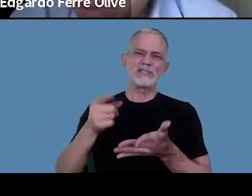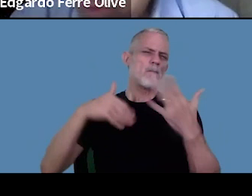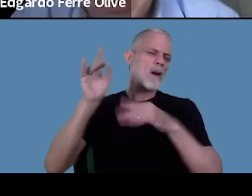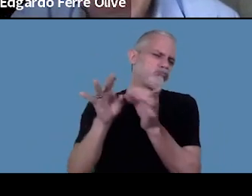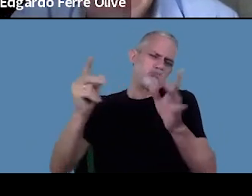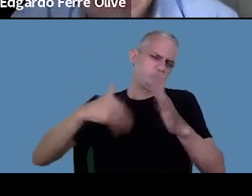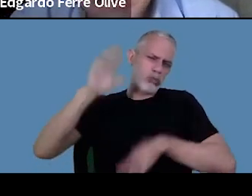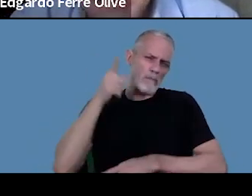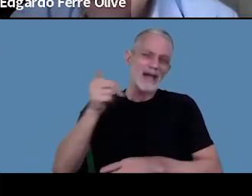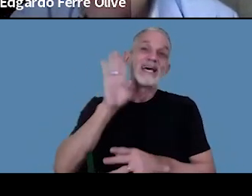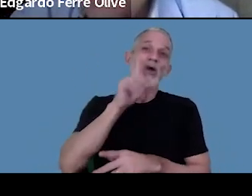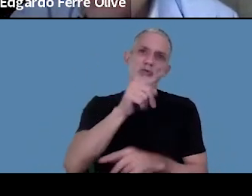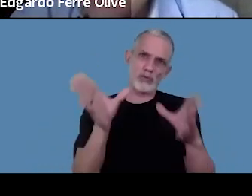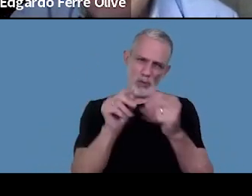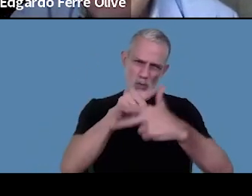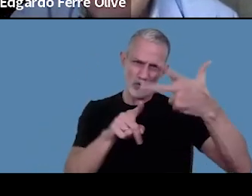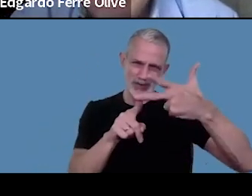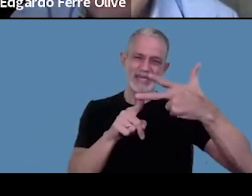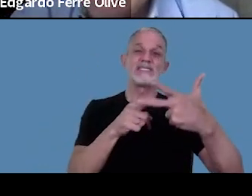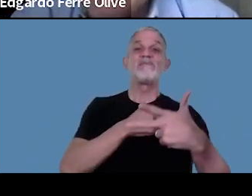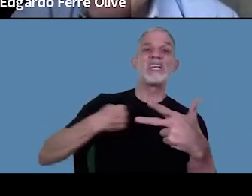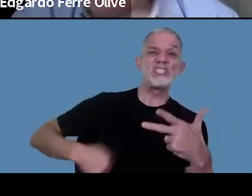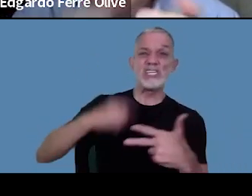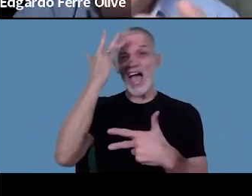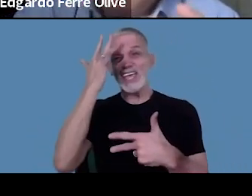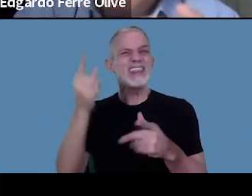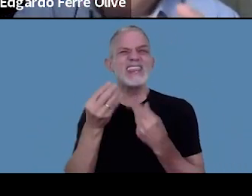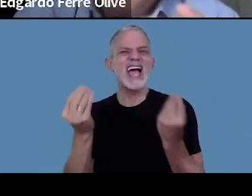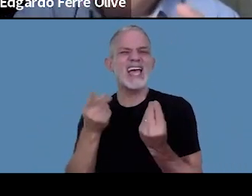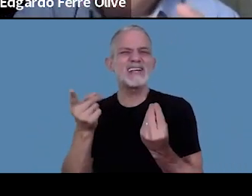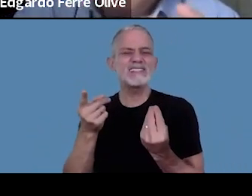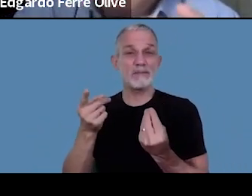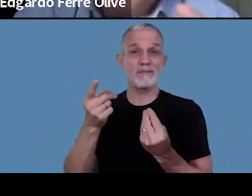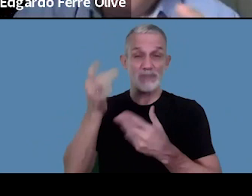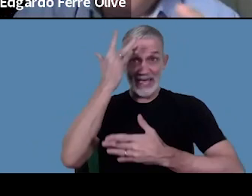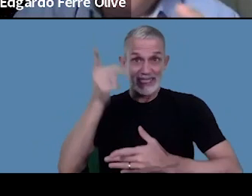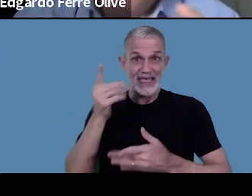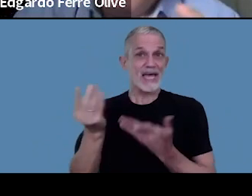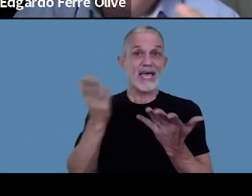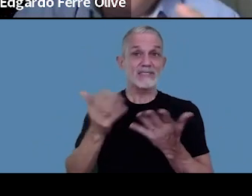junto a Estados Unidos. ¿Qué está haciendo China y la India? Están modificando